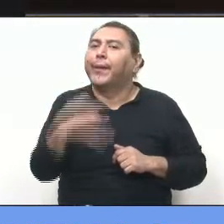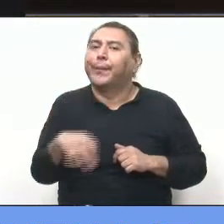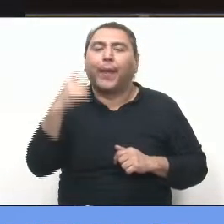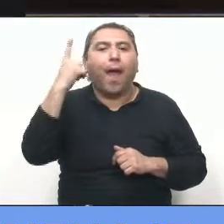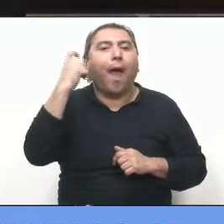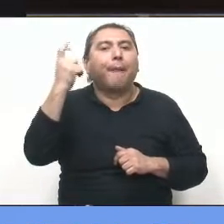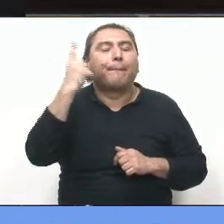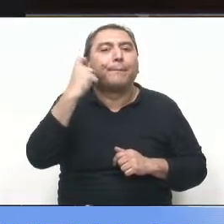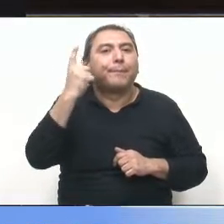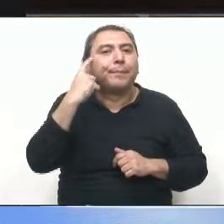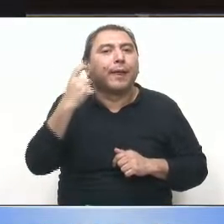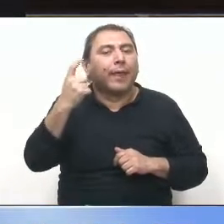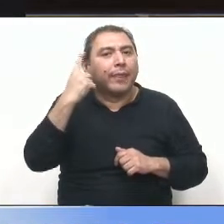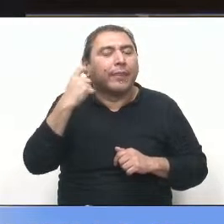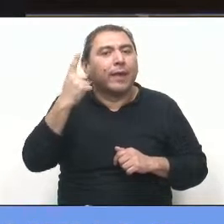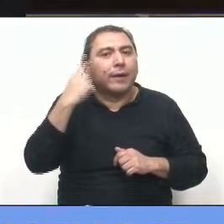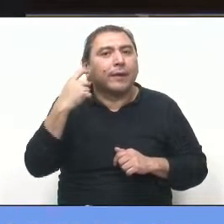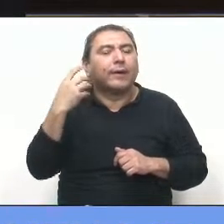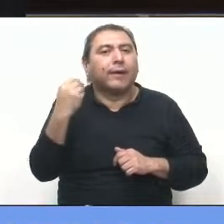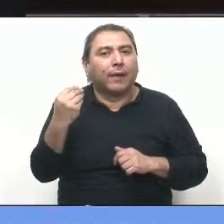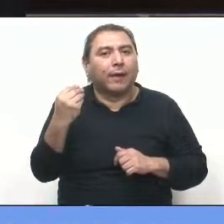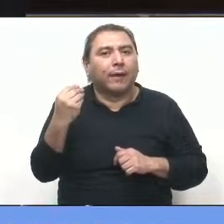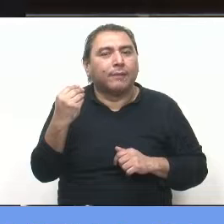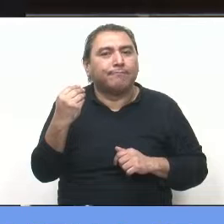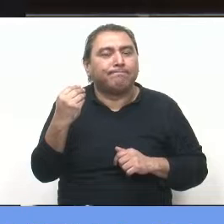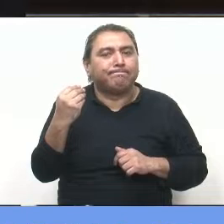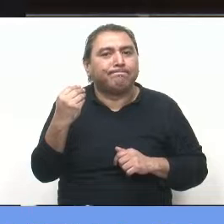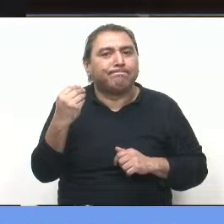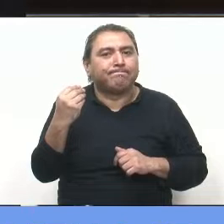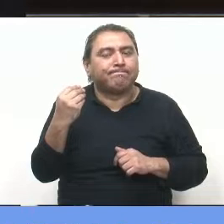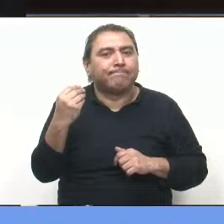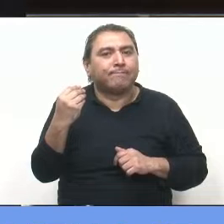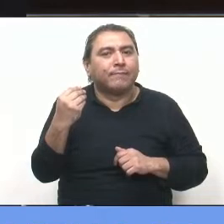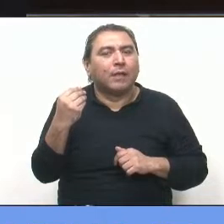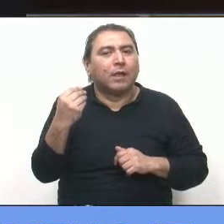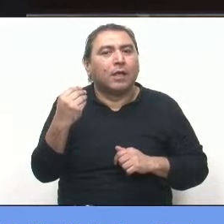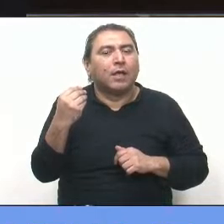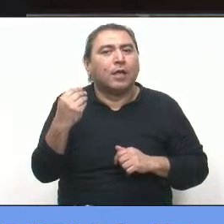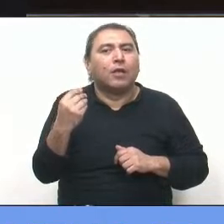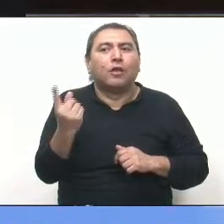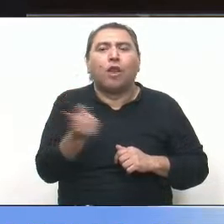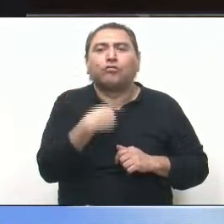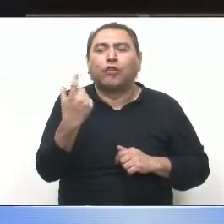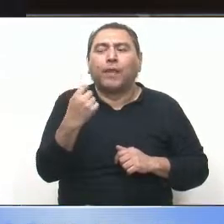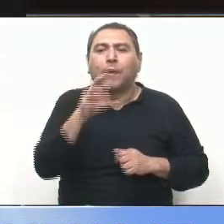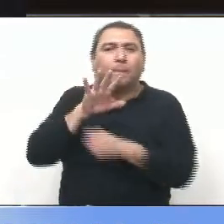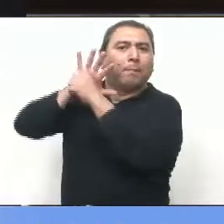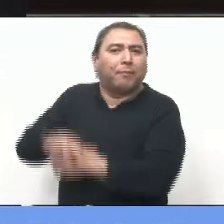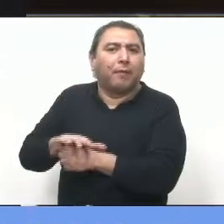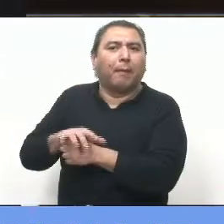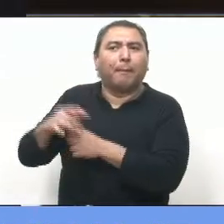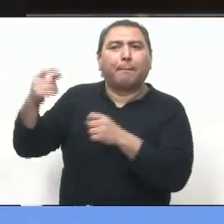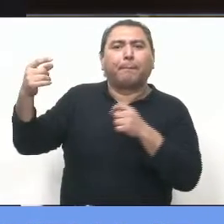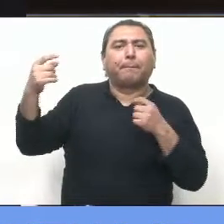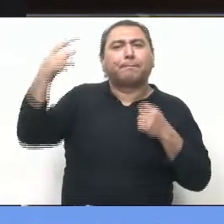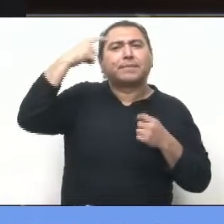ser que silenciemos de tal manera a los que piensan distintos, que persigamos de